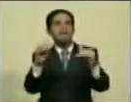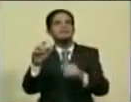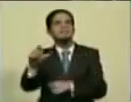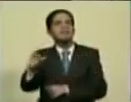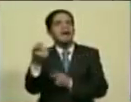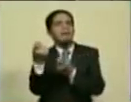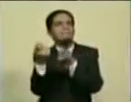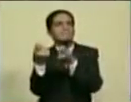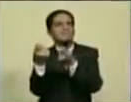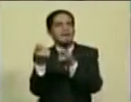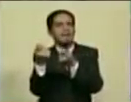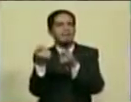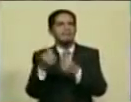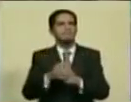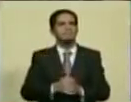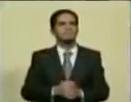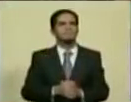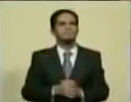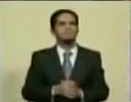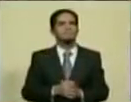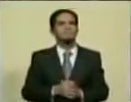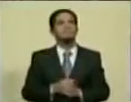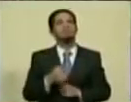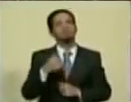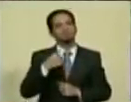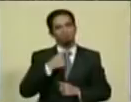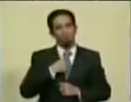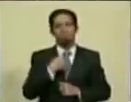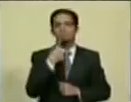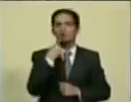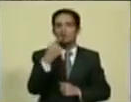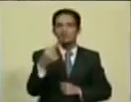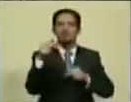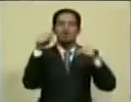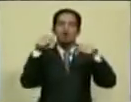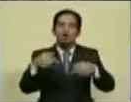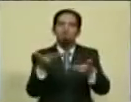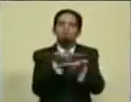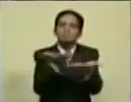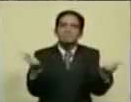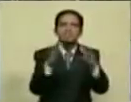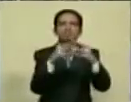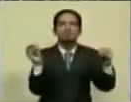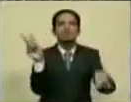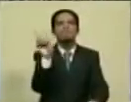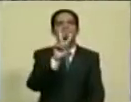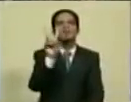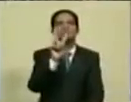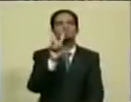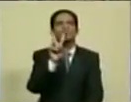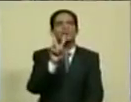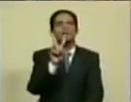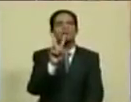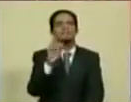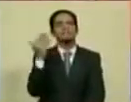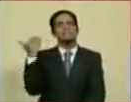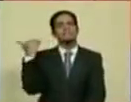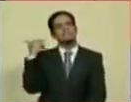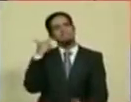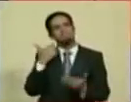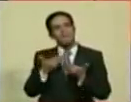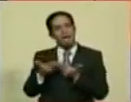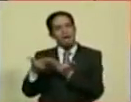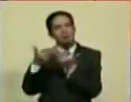Y ahí, y puedo decirle hoy a toda Venezuela que en los últimos estudios